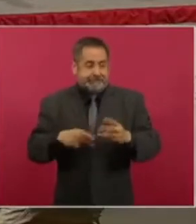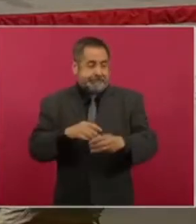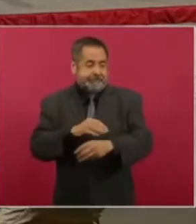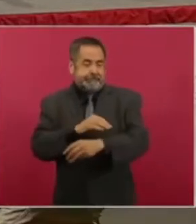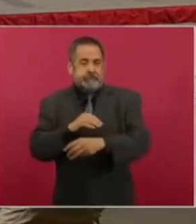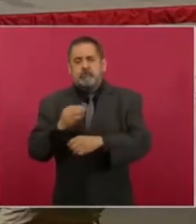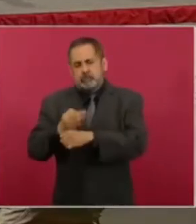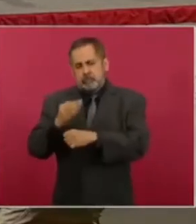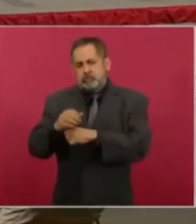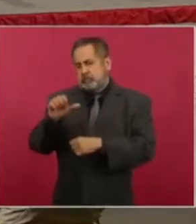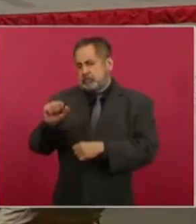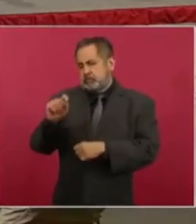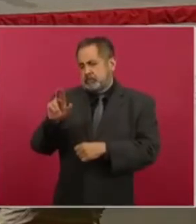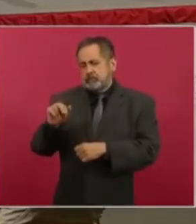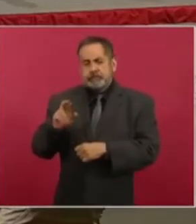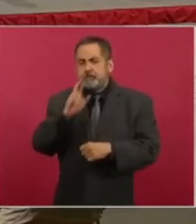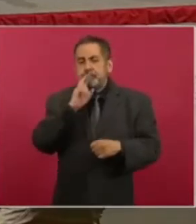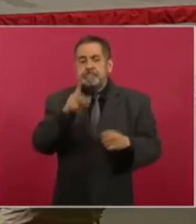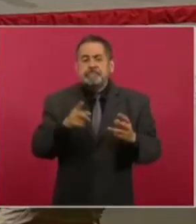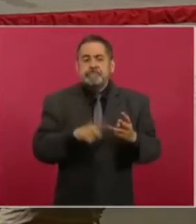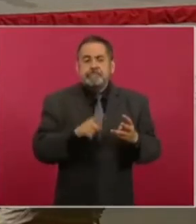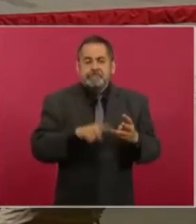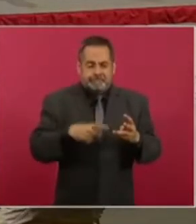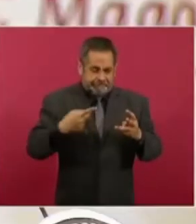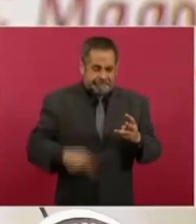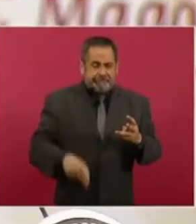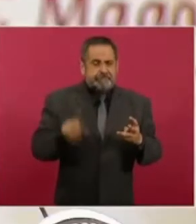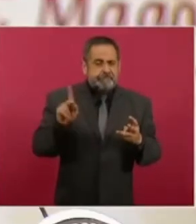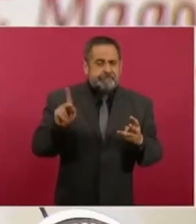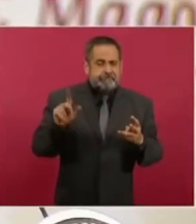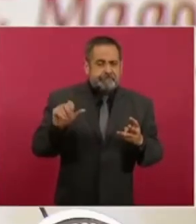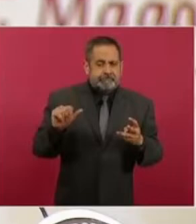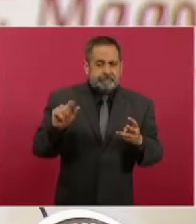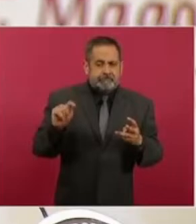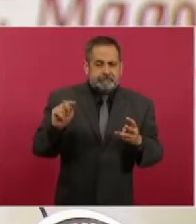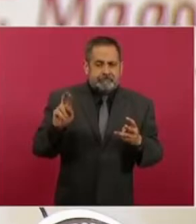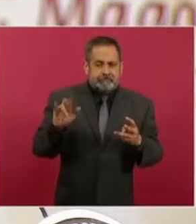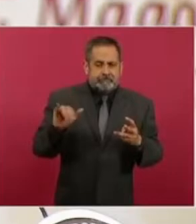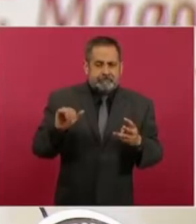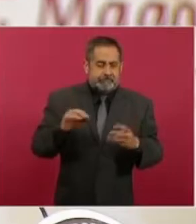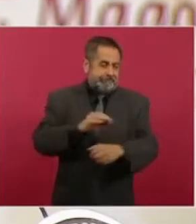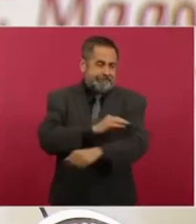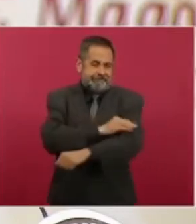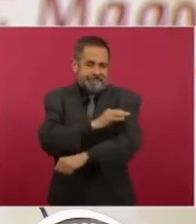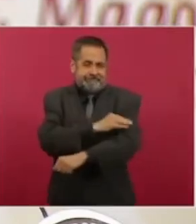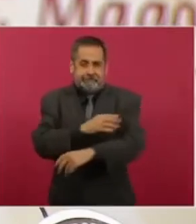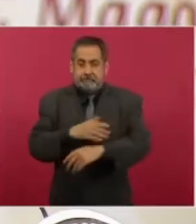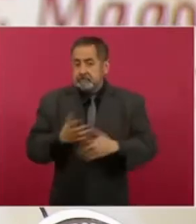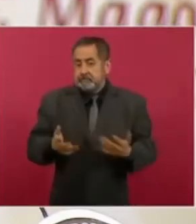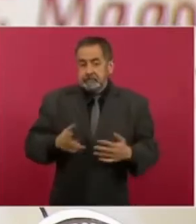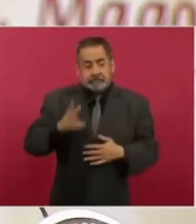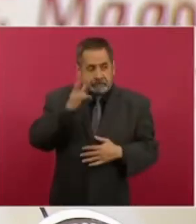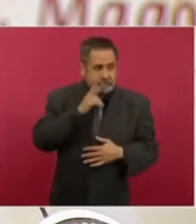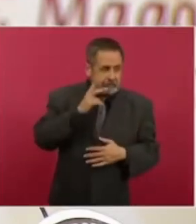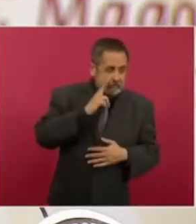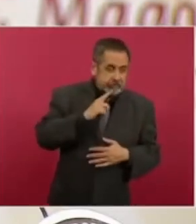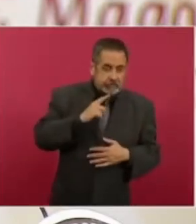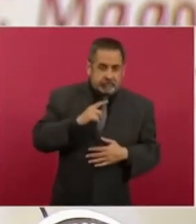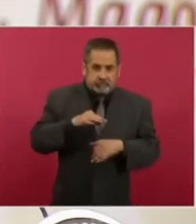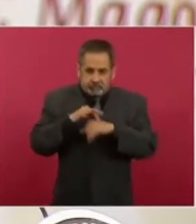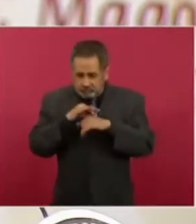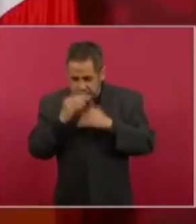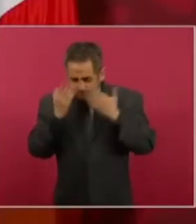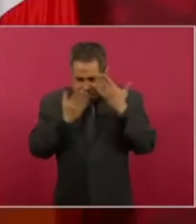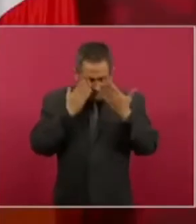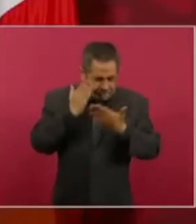vacuna Astra, podría recibir la vacuna Patria. La importancia para la población es que vamos a tener evidencia científica que